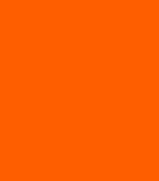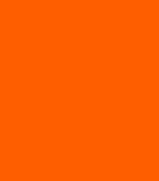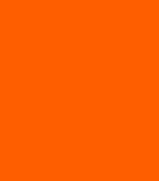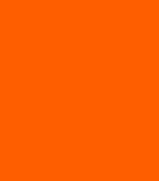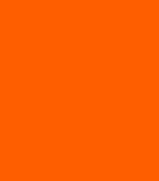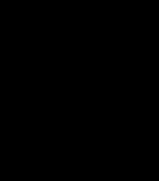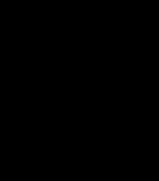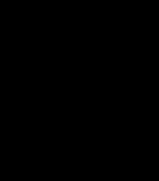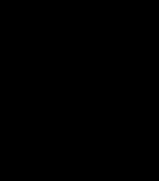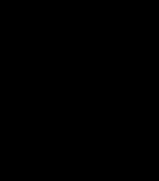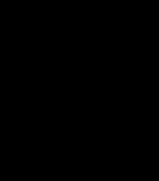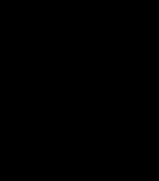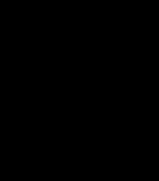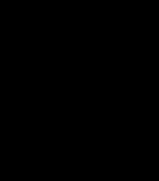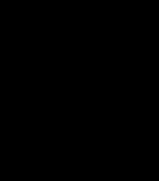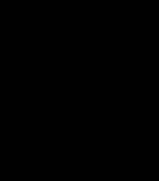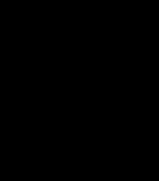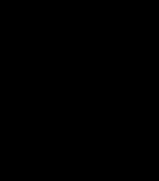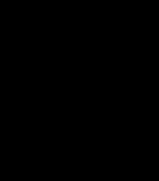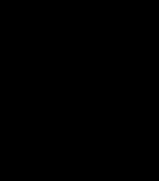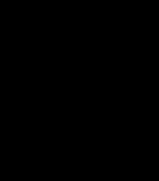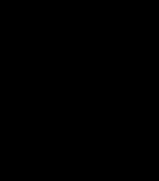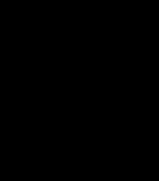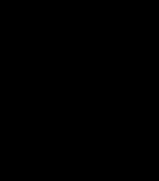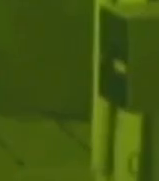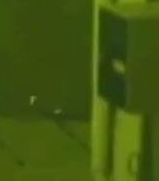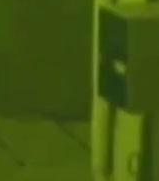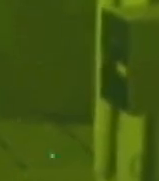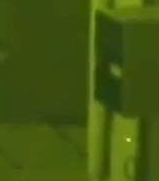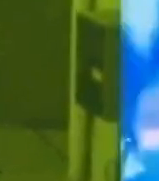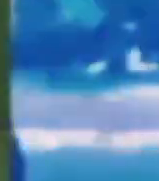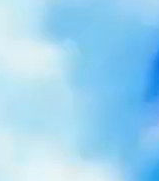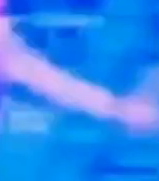los días por 13 Costa Rica Televisión.